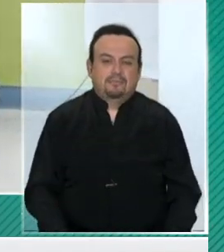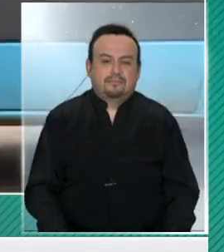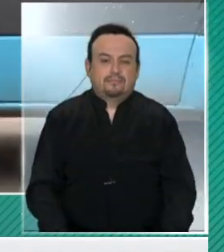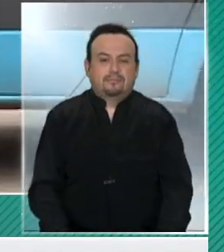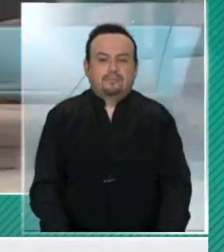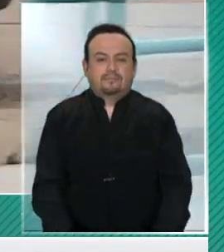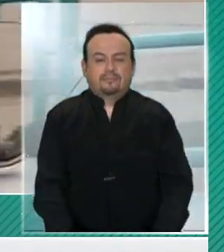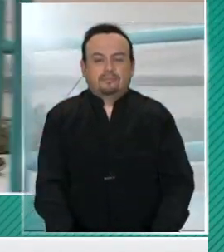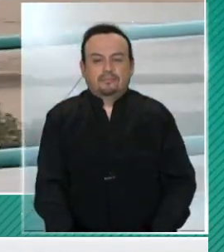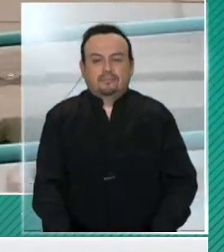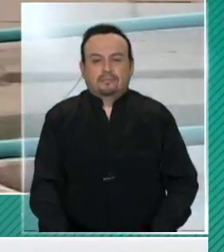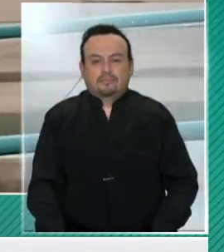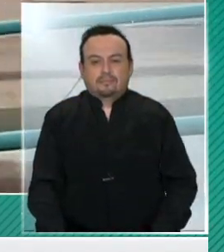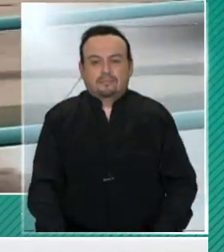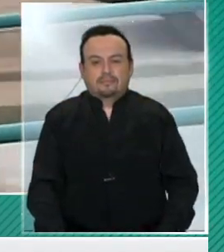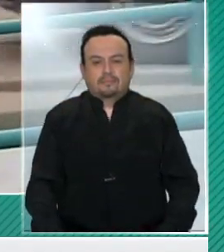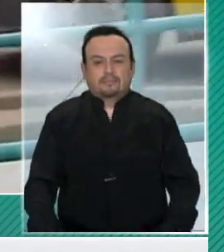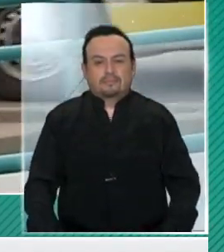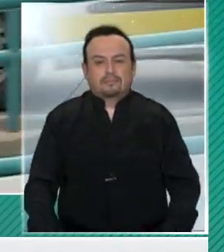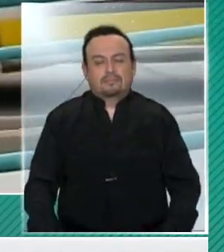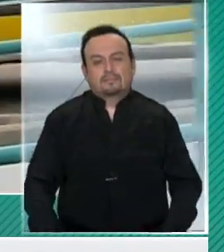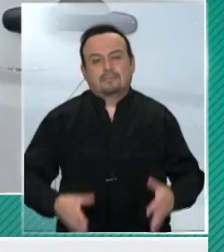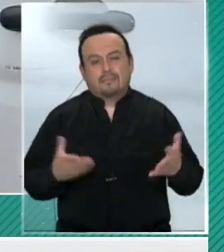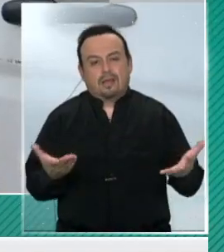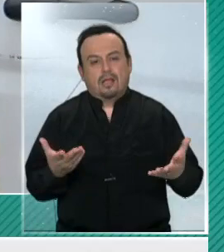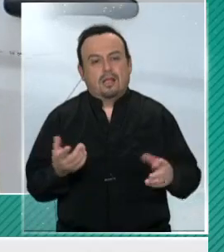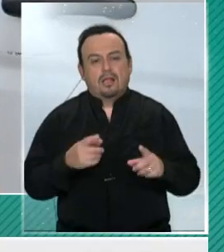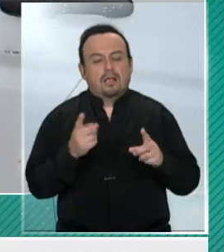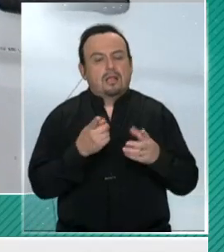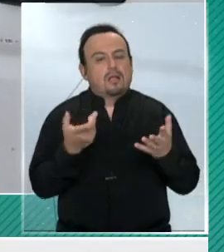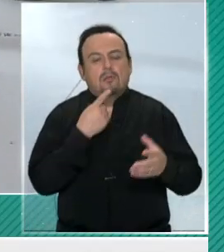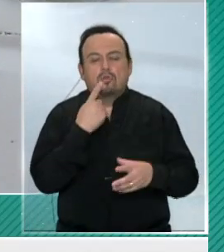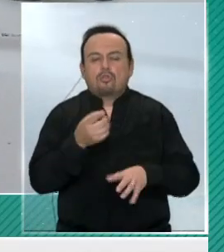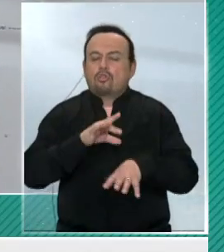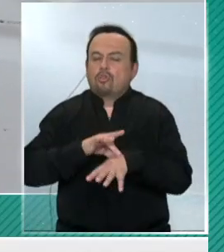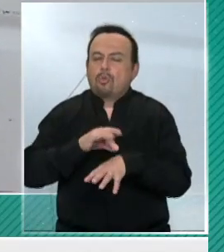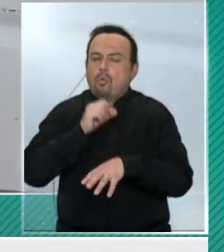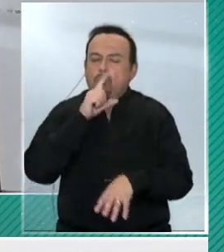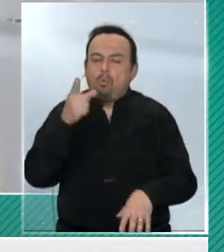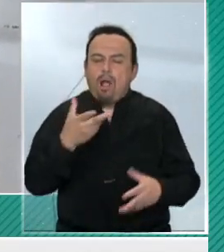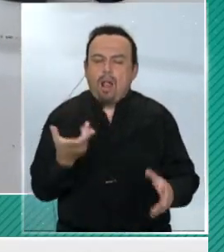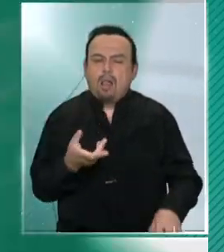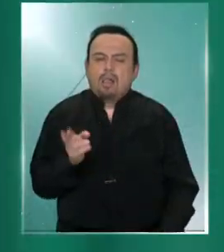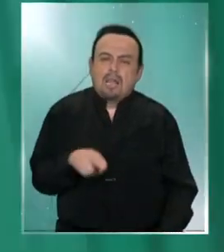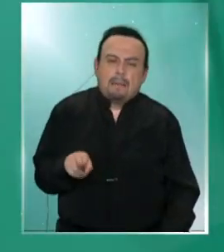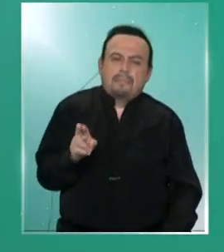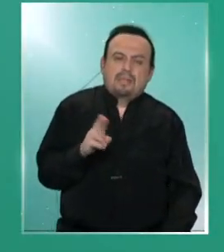Chile. Más que sea un cambio de tendencia Doctor, propia. ¿cuál es la incidencia?